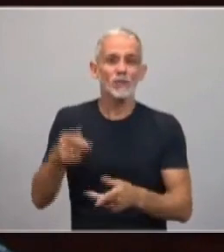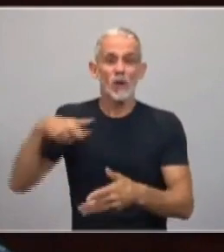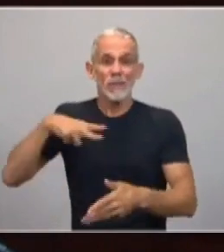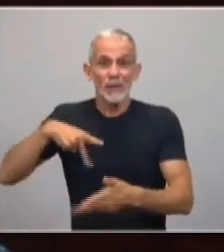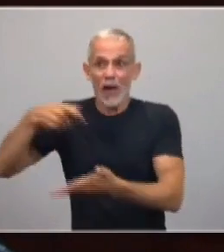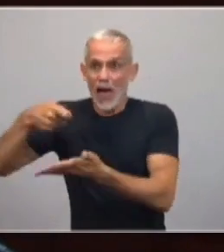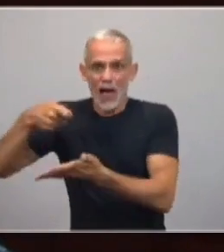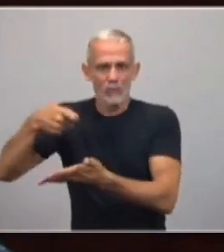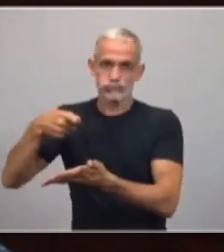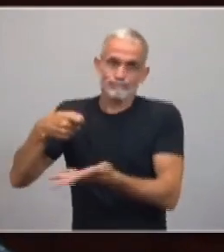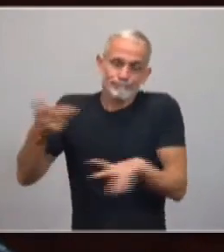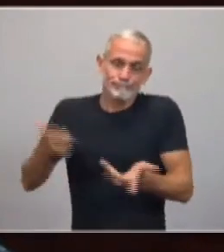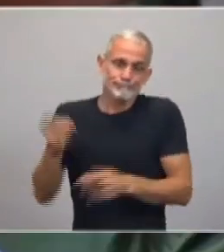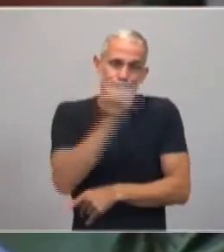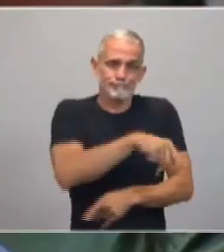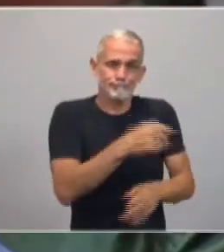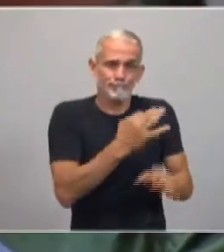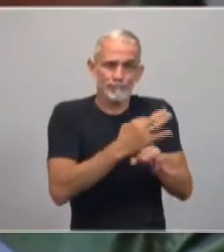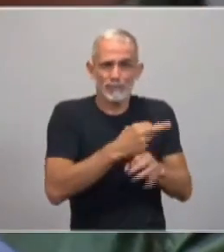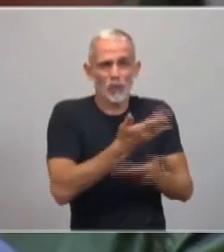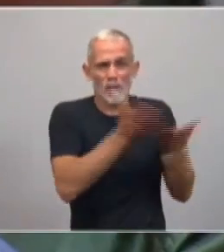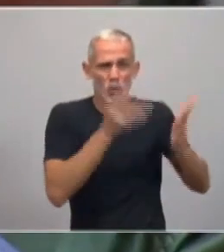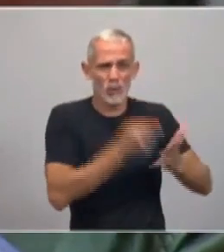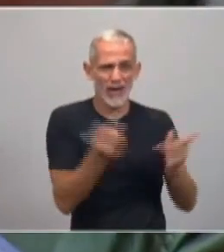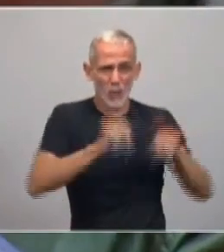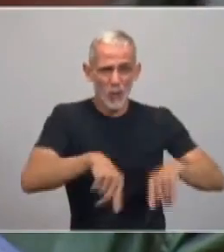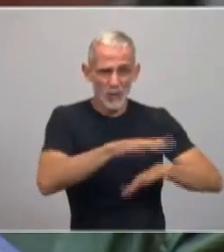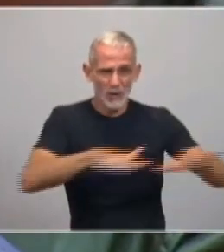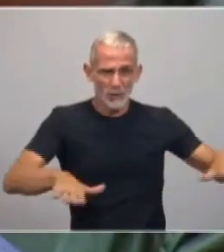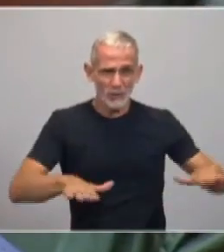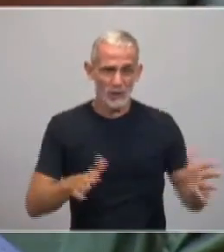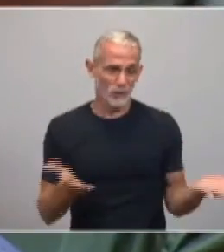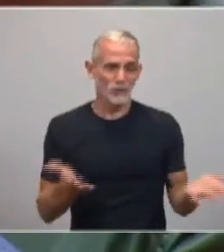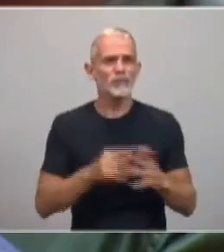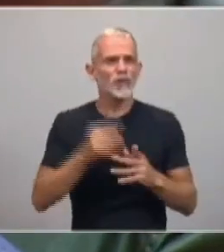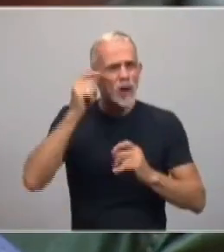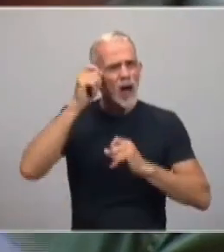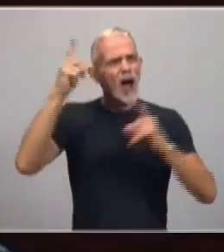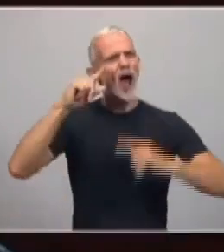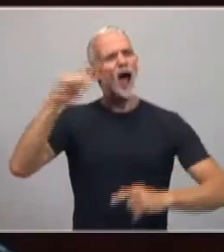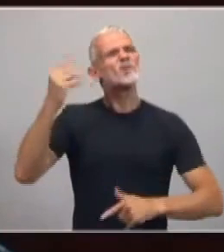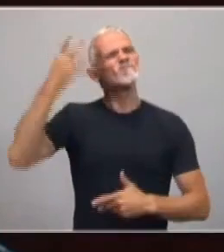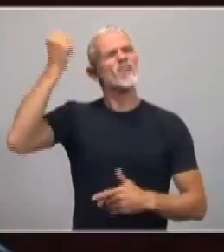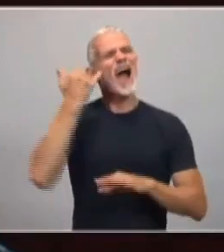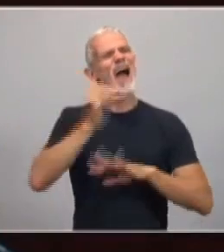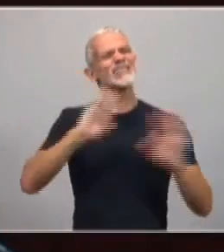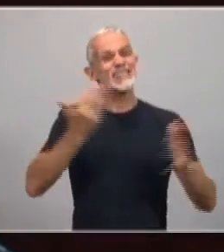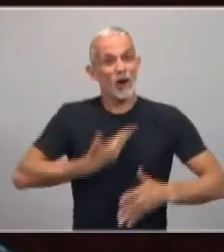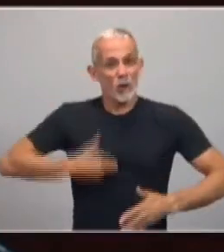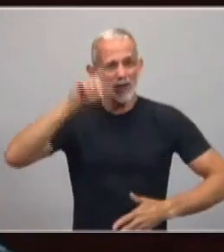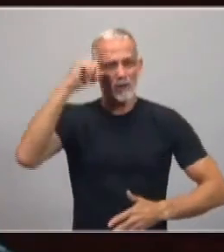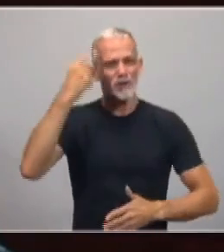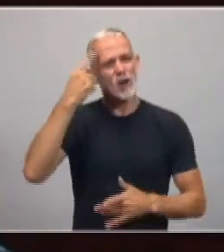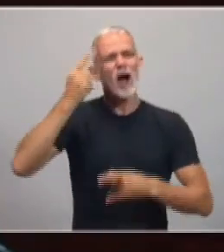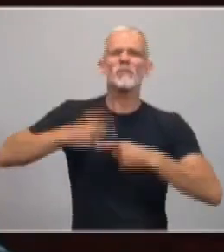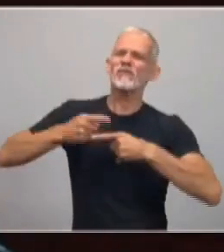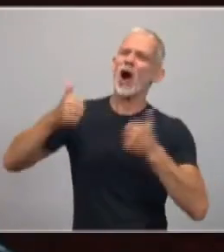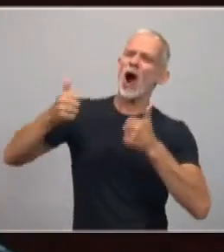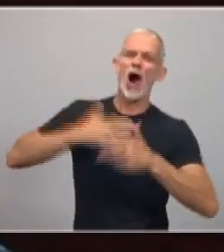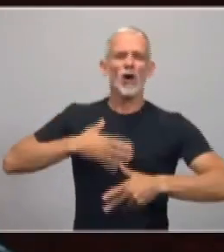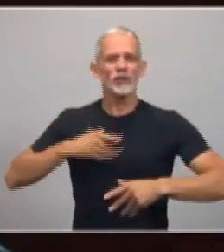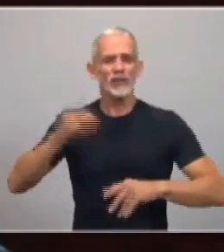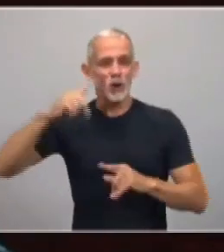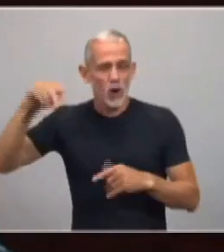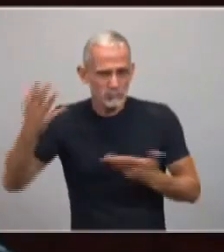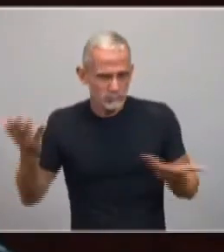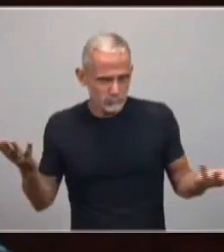privado y recurren al sistema público. Fuera de los logros imaginarios que solo el Gobierno Nacional festeja,